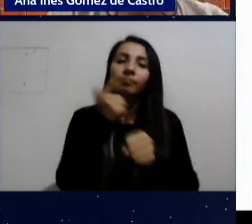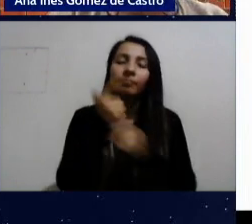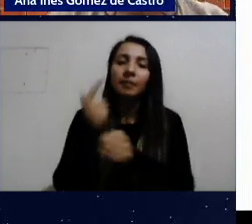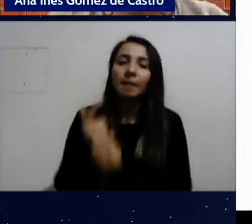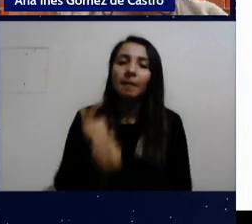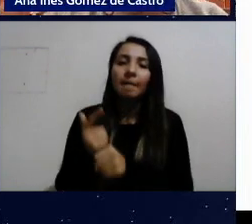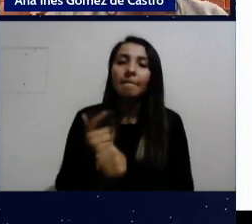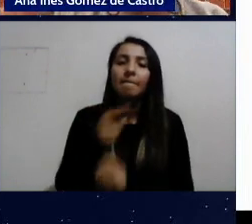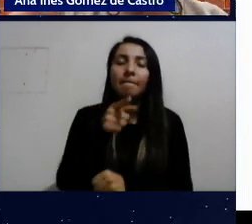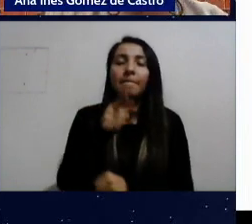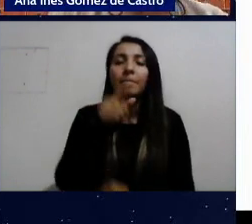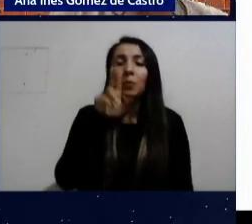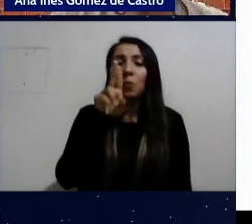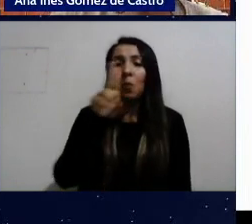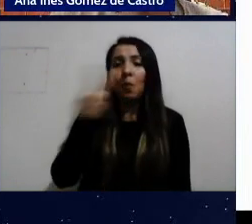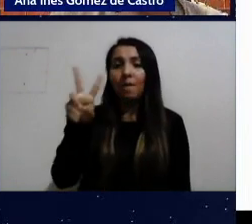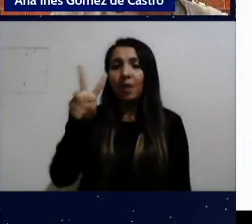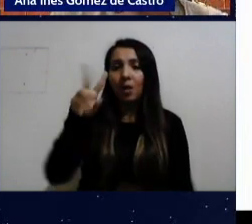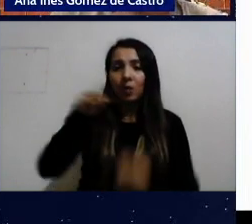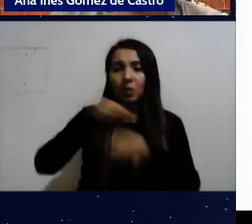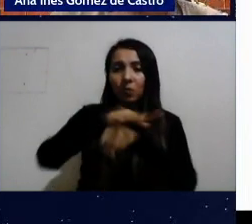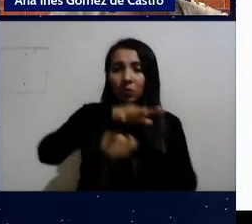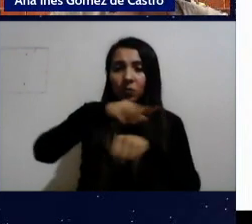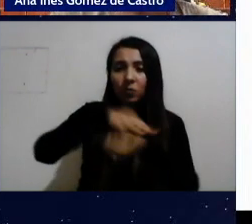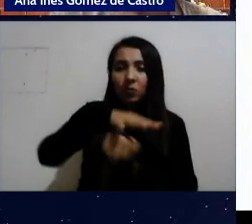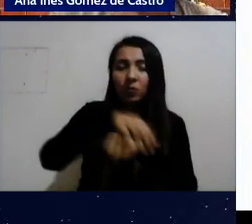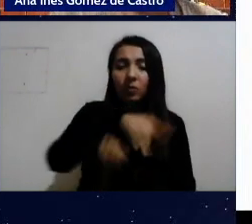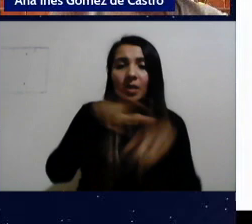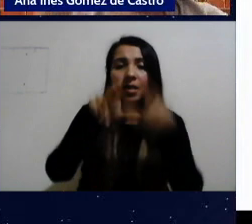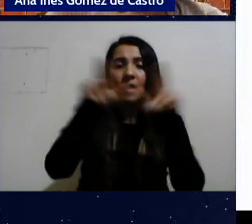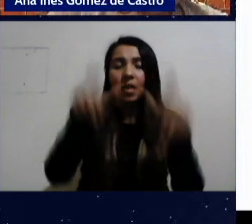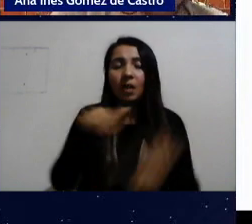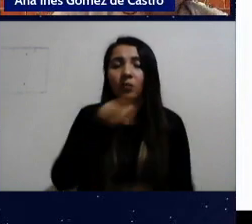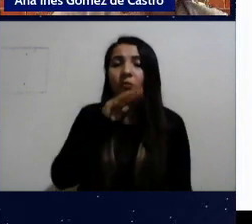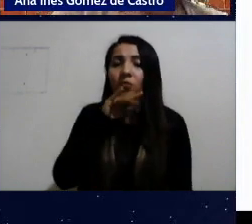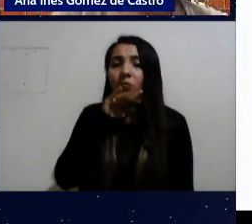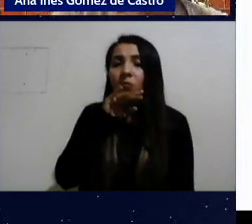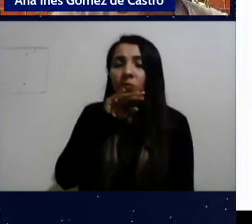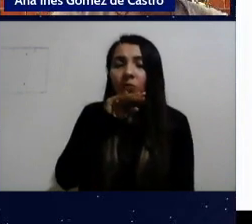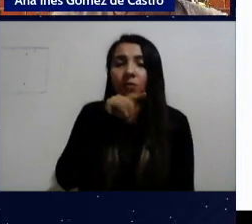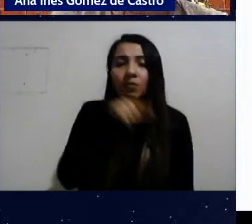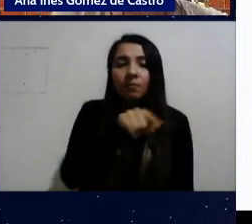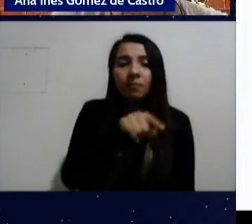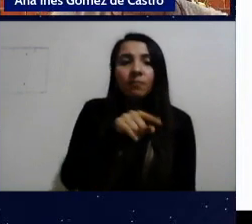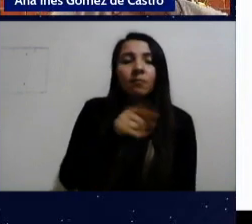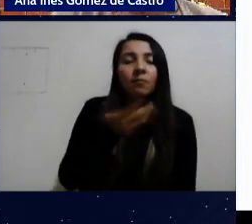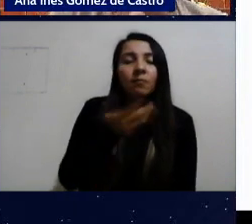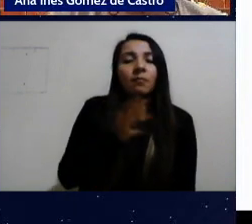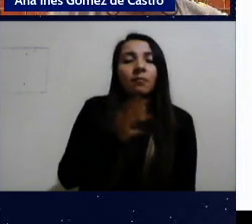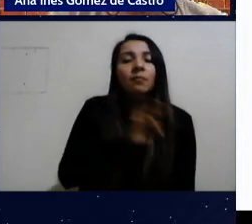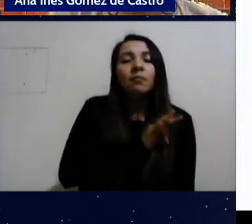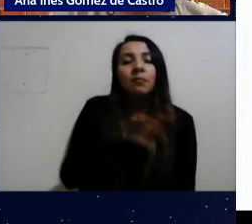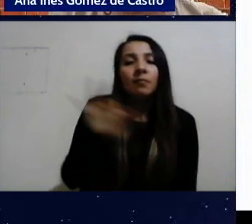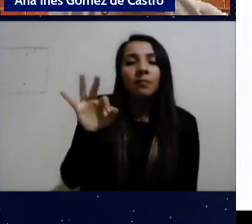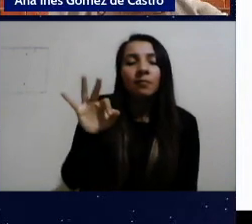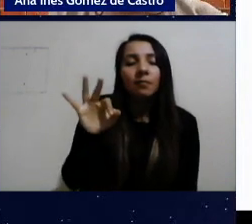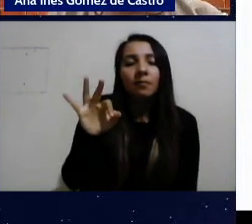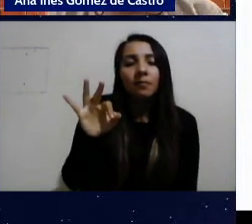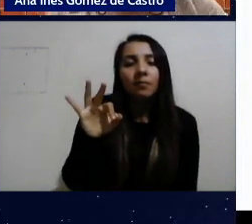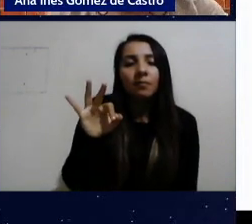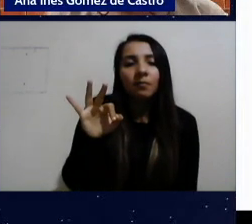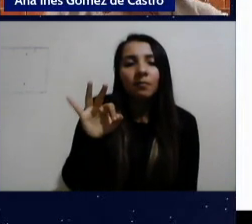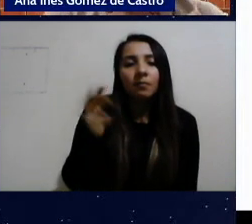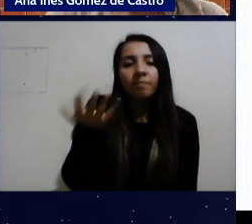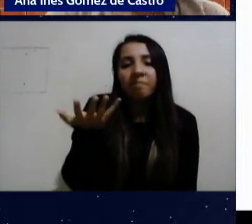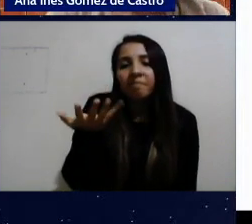que han demostrado es que a partir de radiación ultravioleta en un hielo sucio de medio interestelar se puede acabar